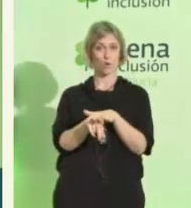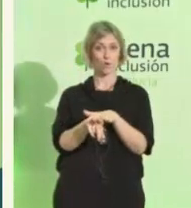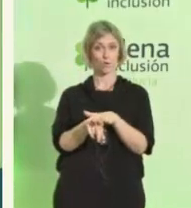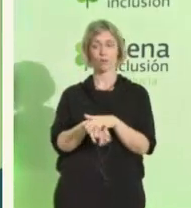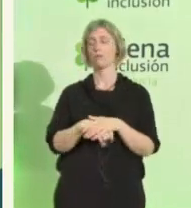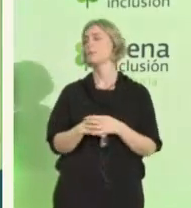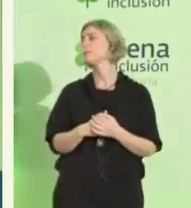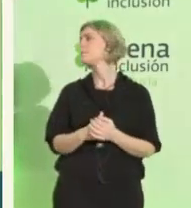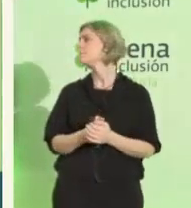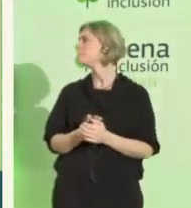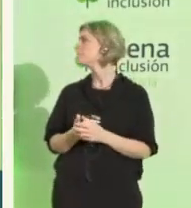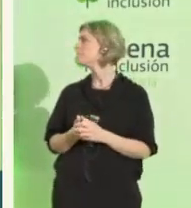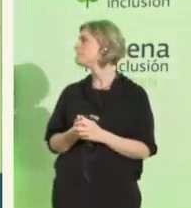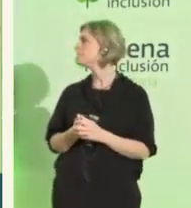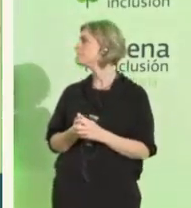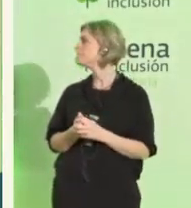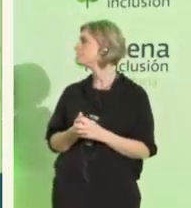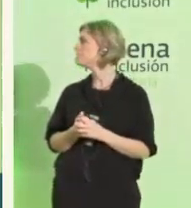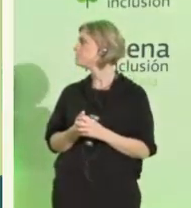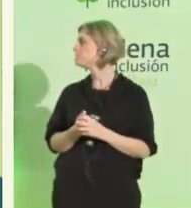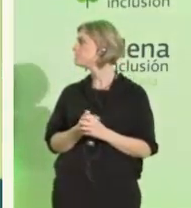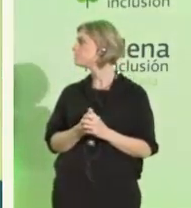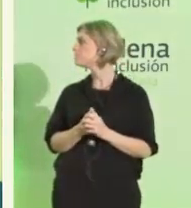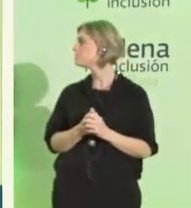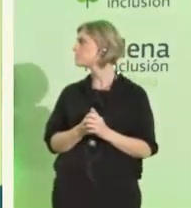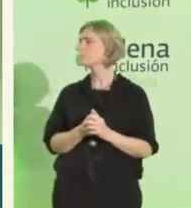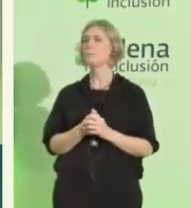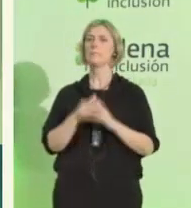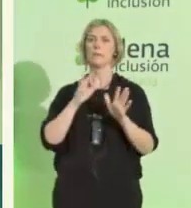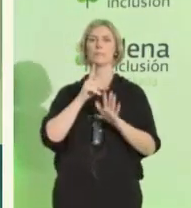voy a tener que la misma gente